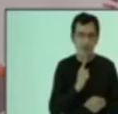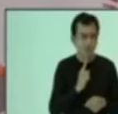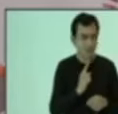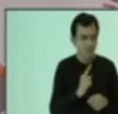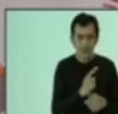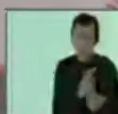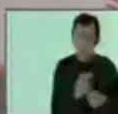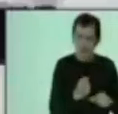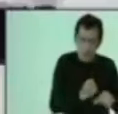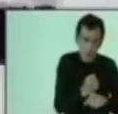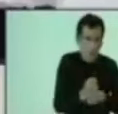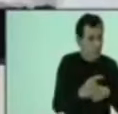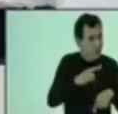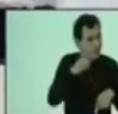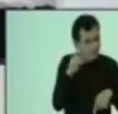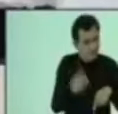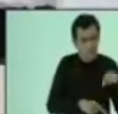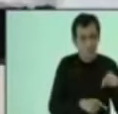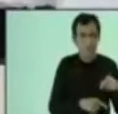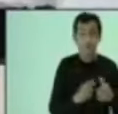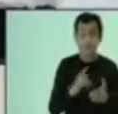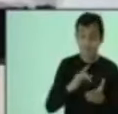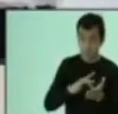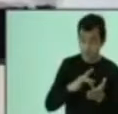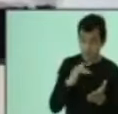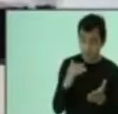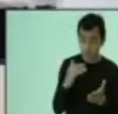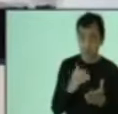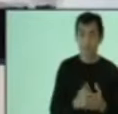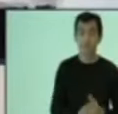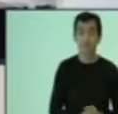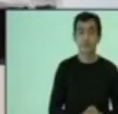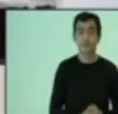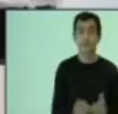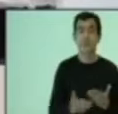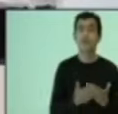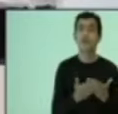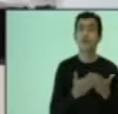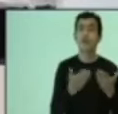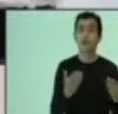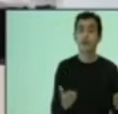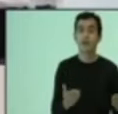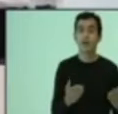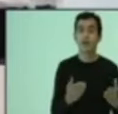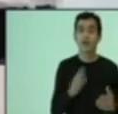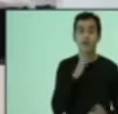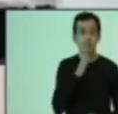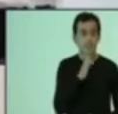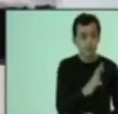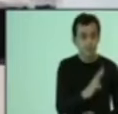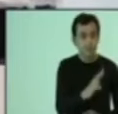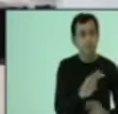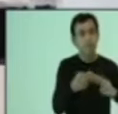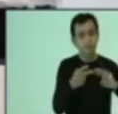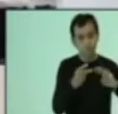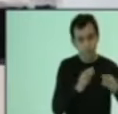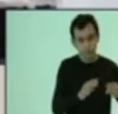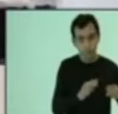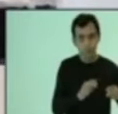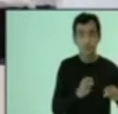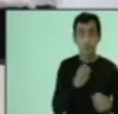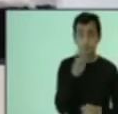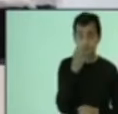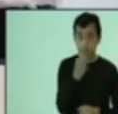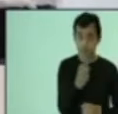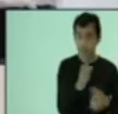violencia. Gracias. Muchas gracias, candidata. Pasamos ahora al segmento de réplicas. En estas réplicas